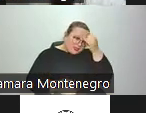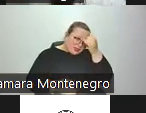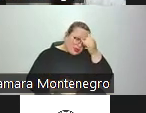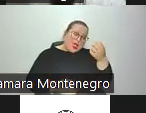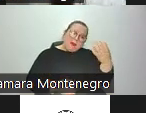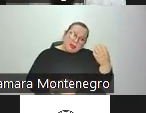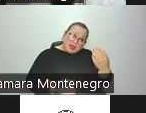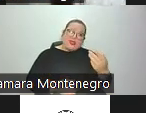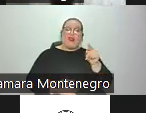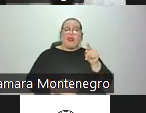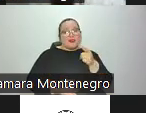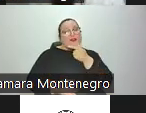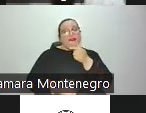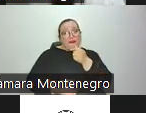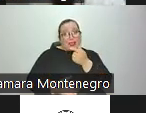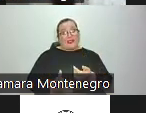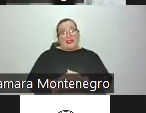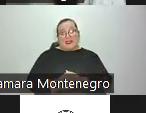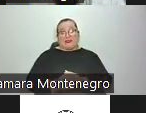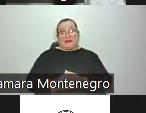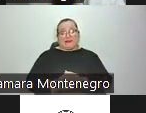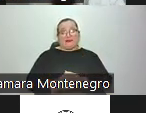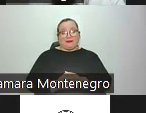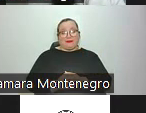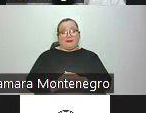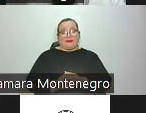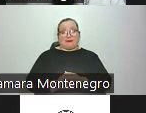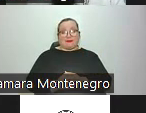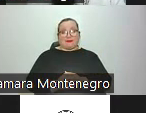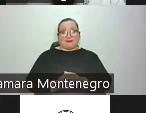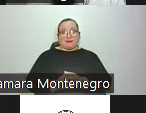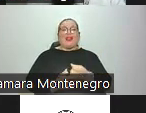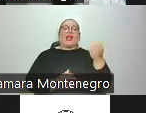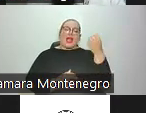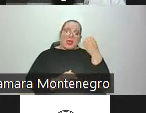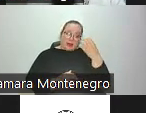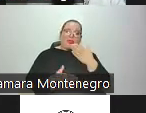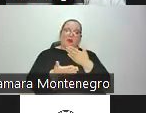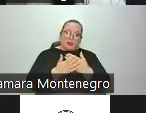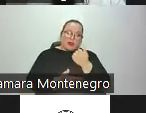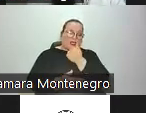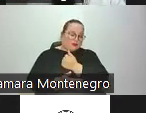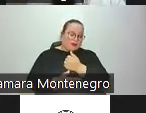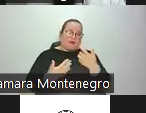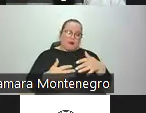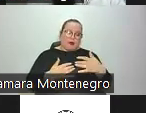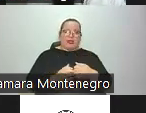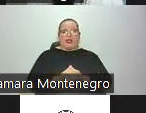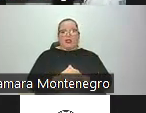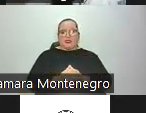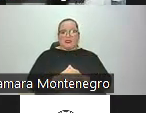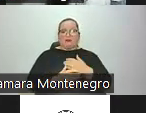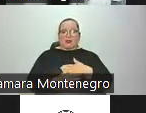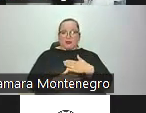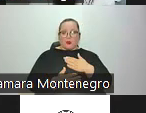fácil. Se hace Oye, más fácil. aprender de los errores, ¿cierto? Fundamental. Oye, me encanta